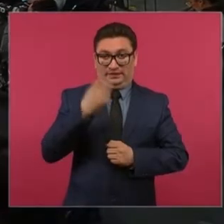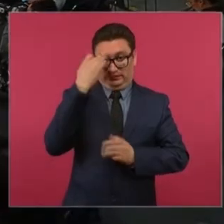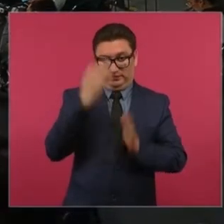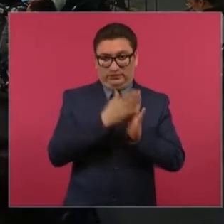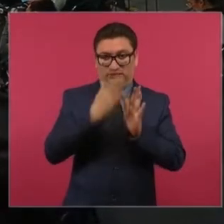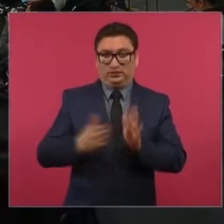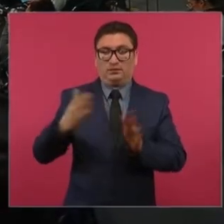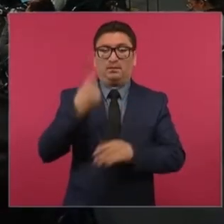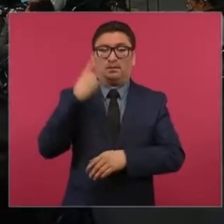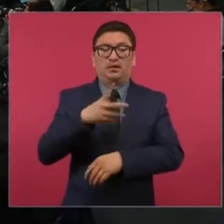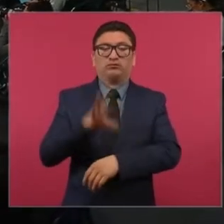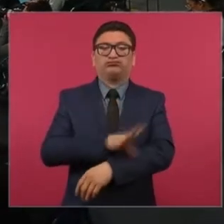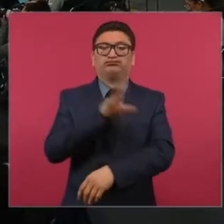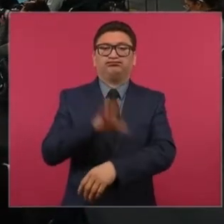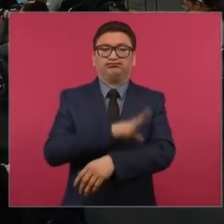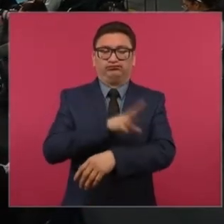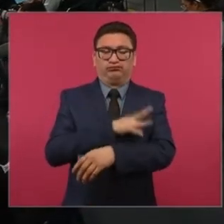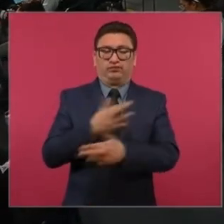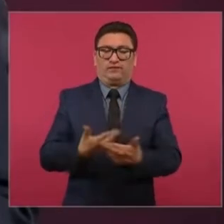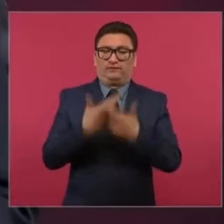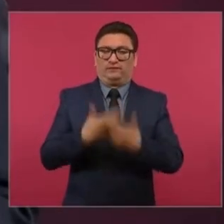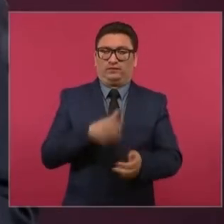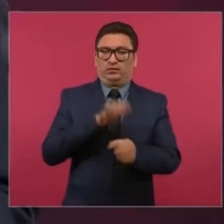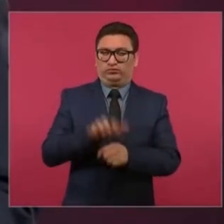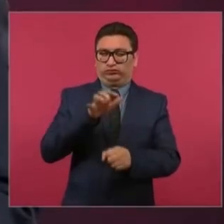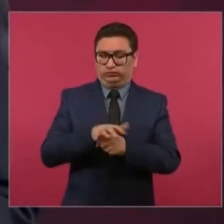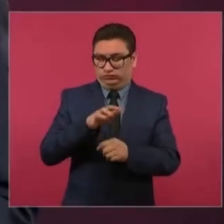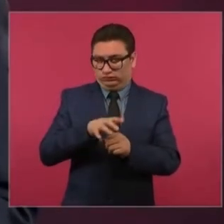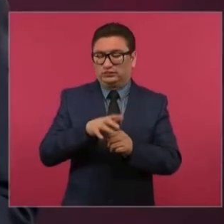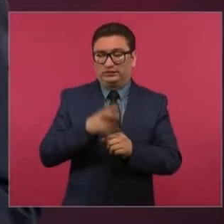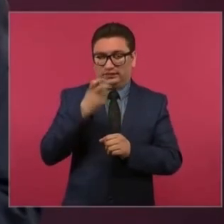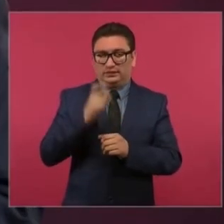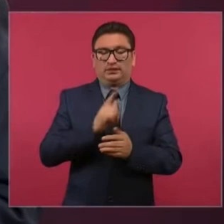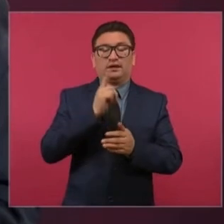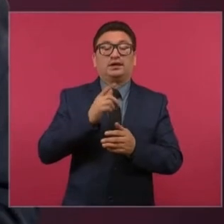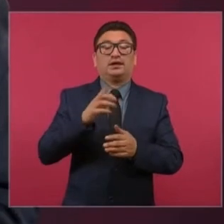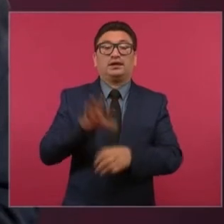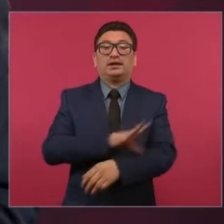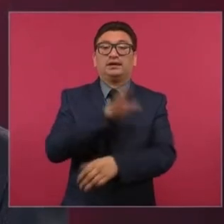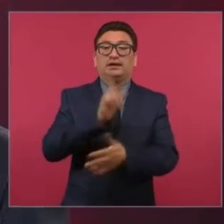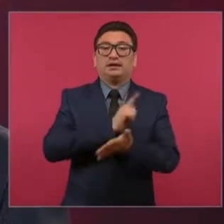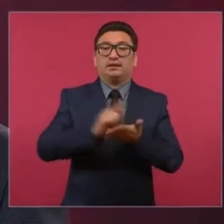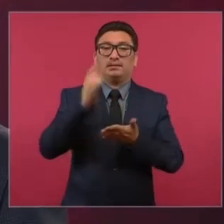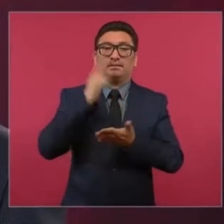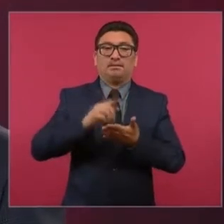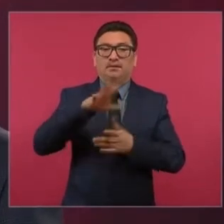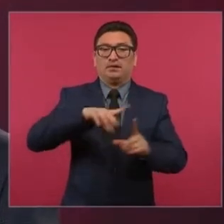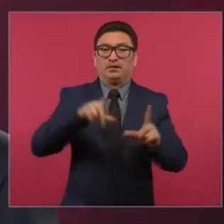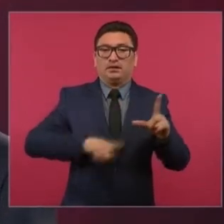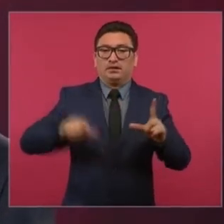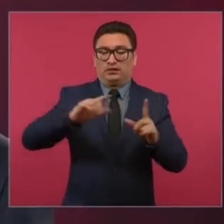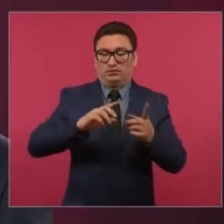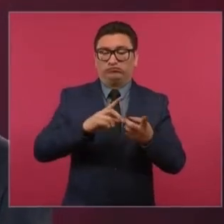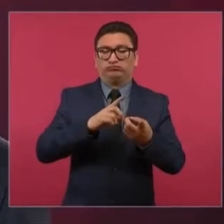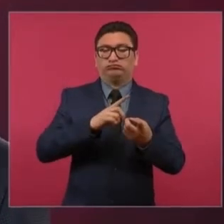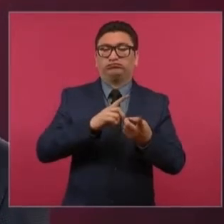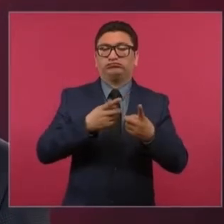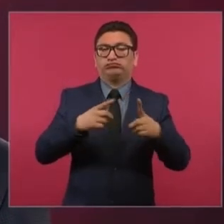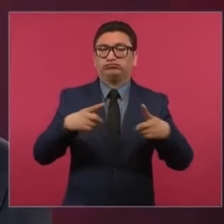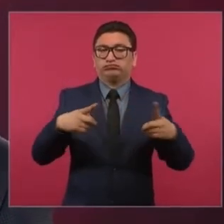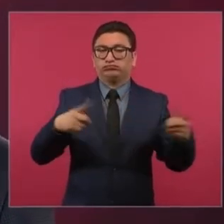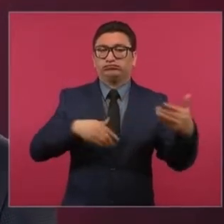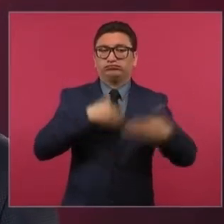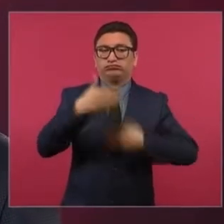energía suficiente, energía limpia para la transformación de este país. No hay un